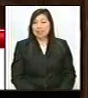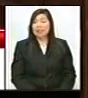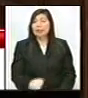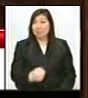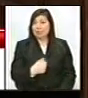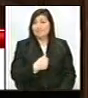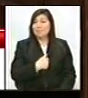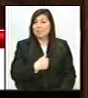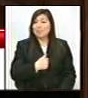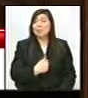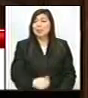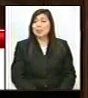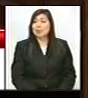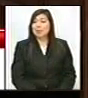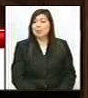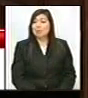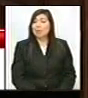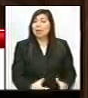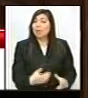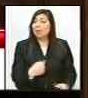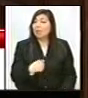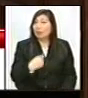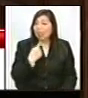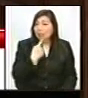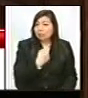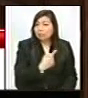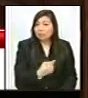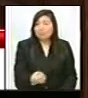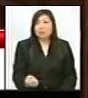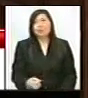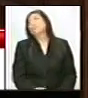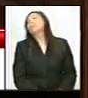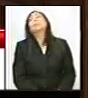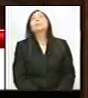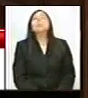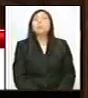Asimismo, quisiera remitirme